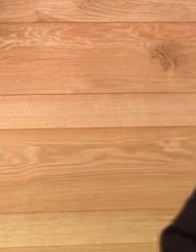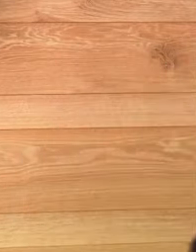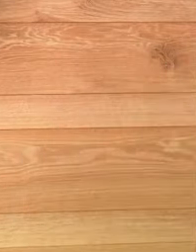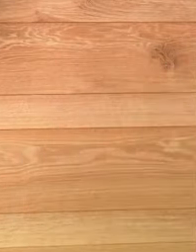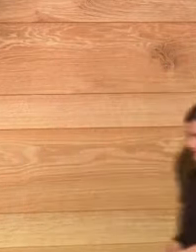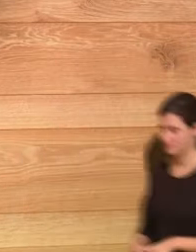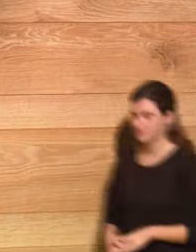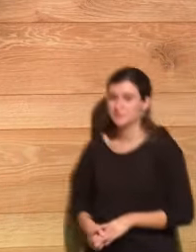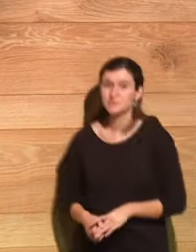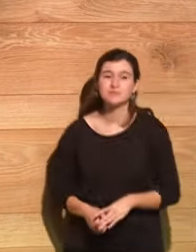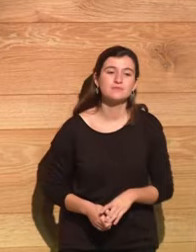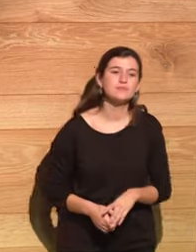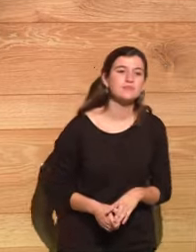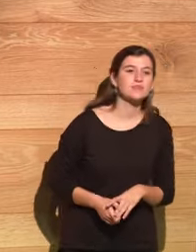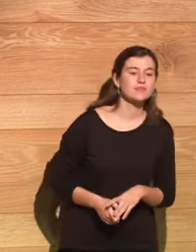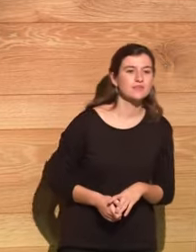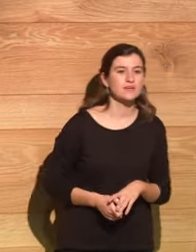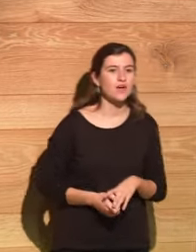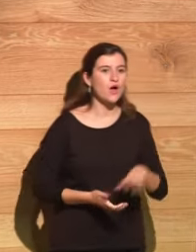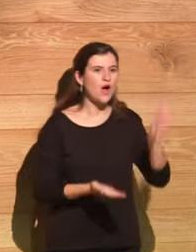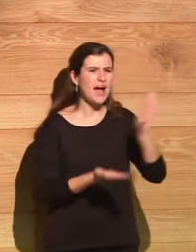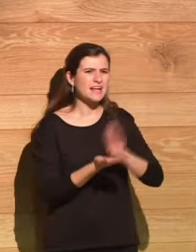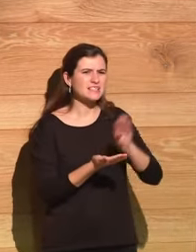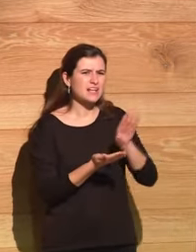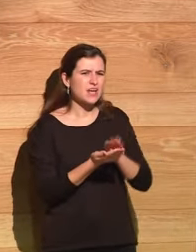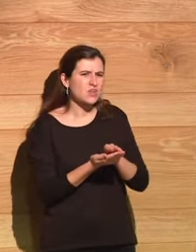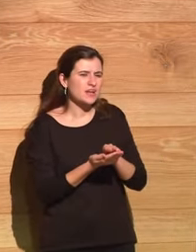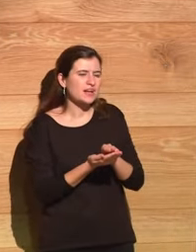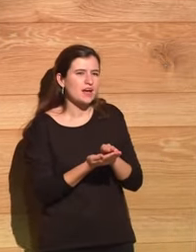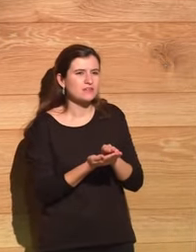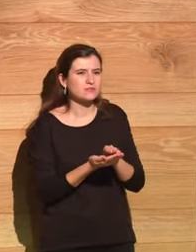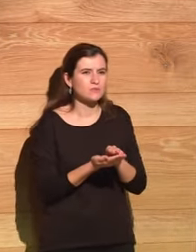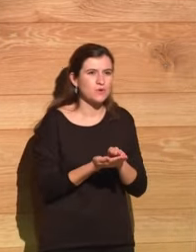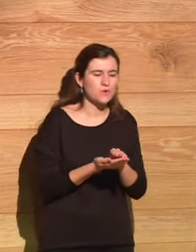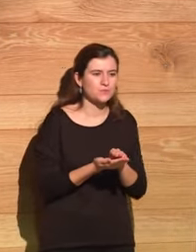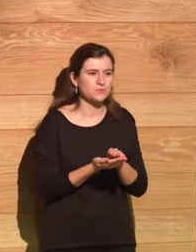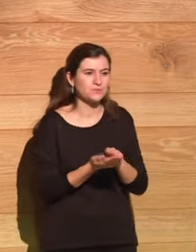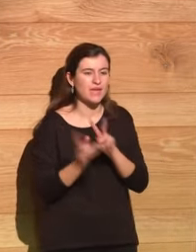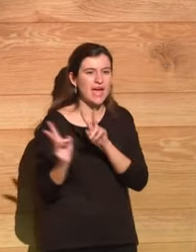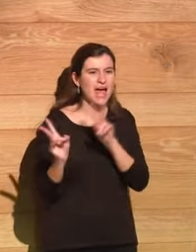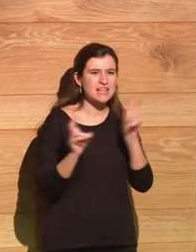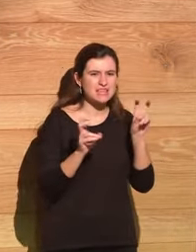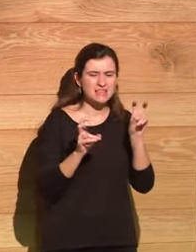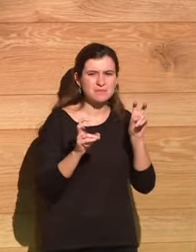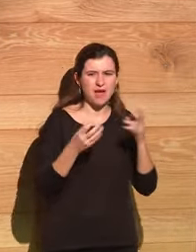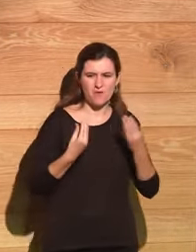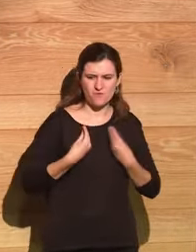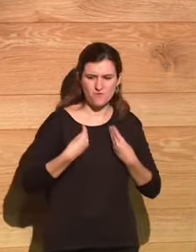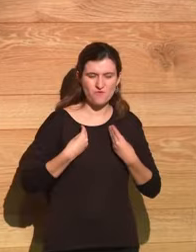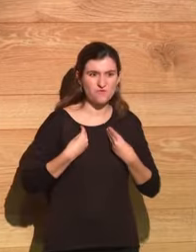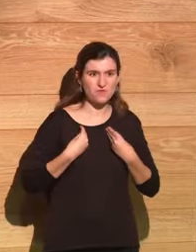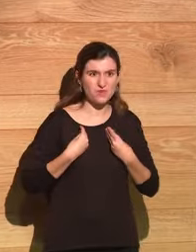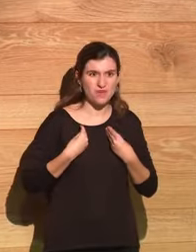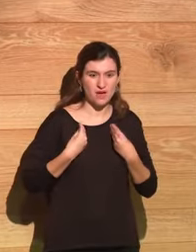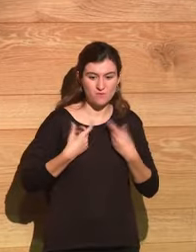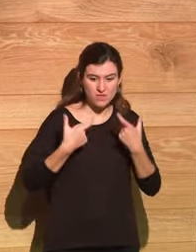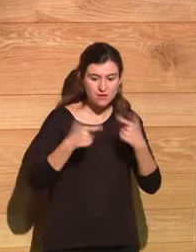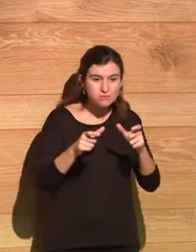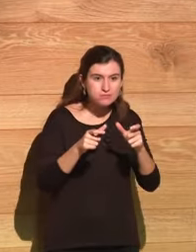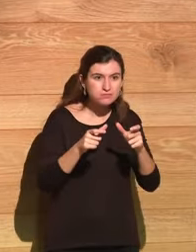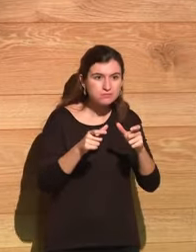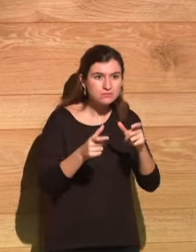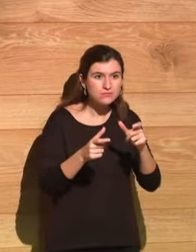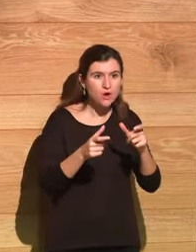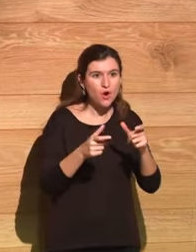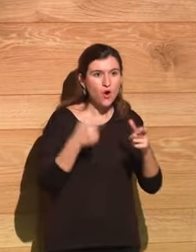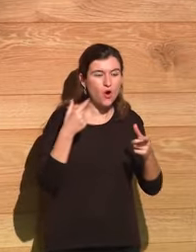Y la memoir, que es coger simplemente un aspecto de la vida, una escena de la vida, un hecho,